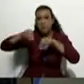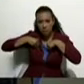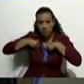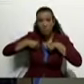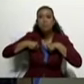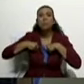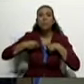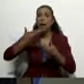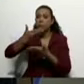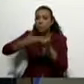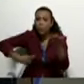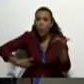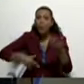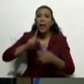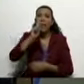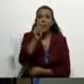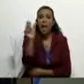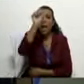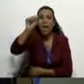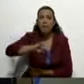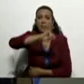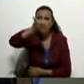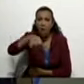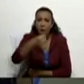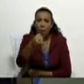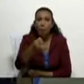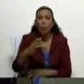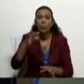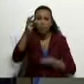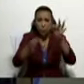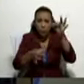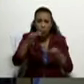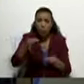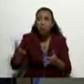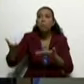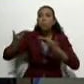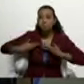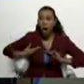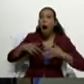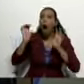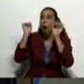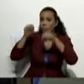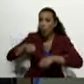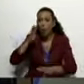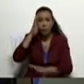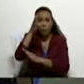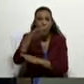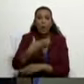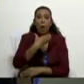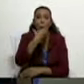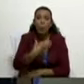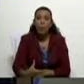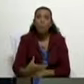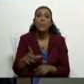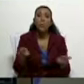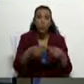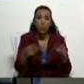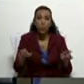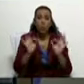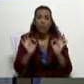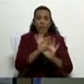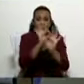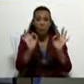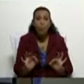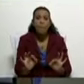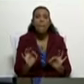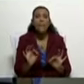la referida decisión del Tribunal Supremo de Justicia rumbo al cumplimiento del